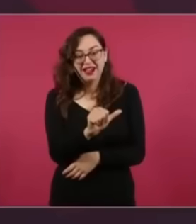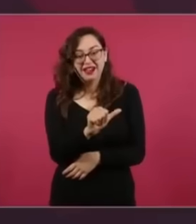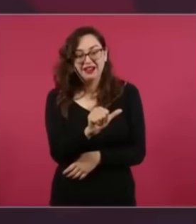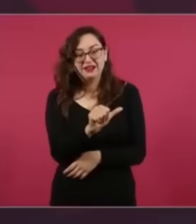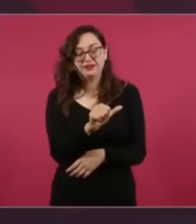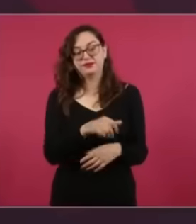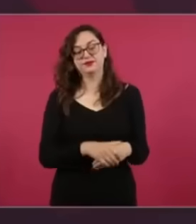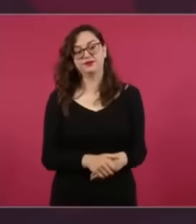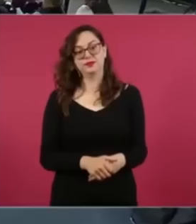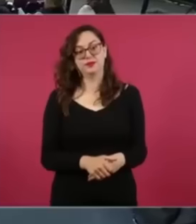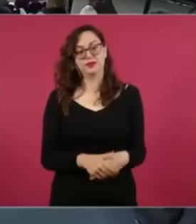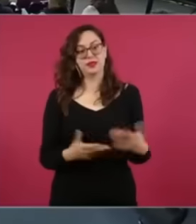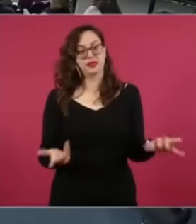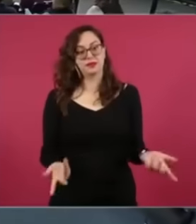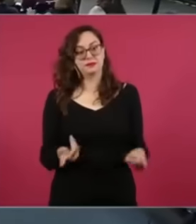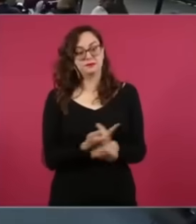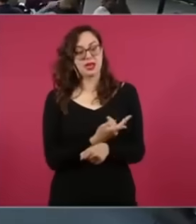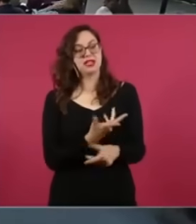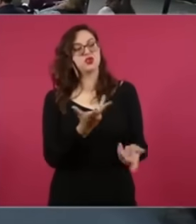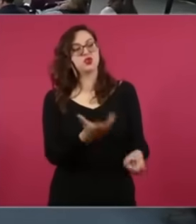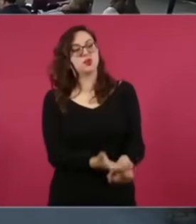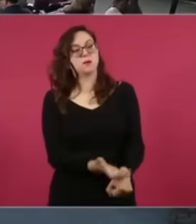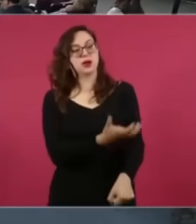camarada Samarripa